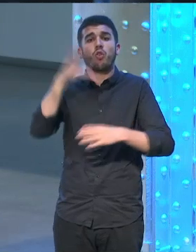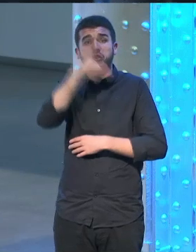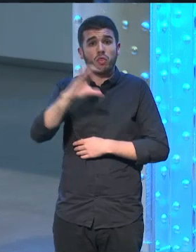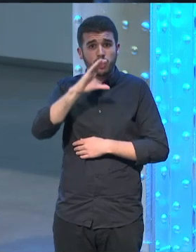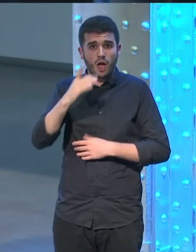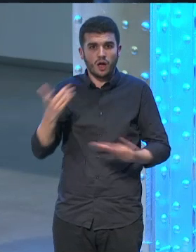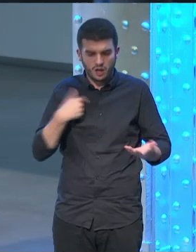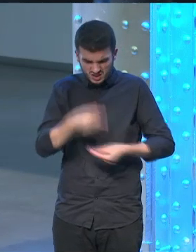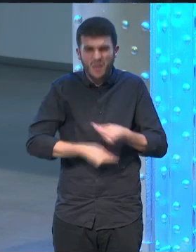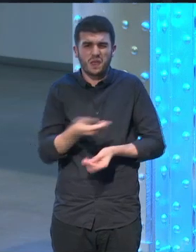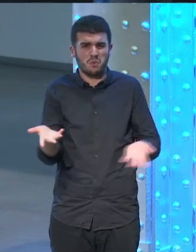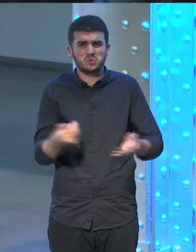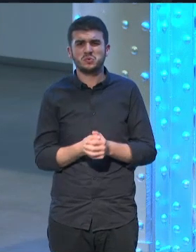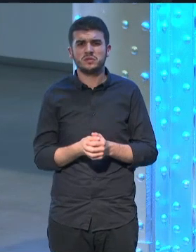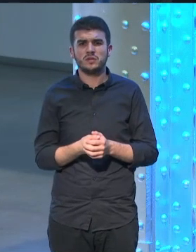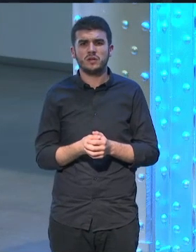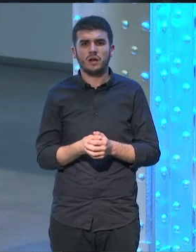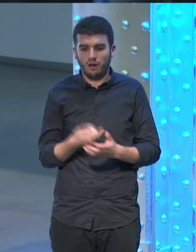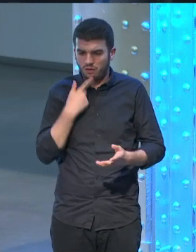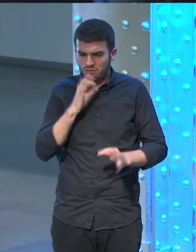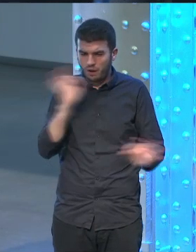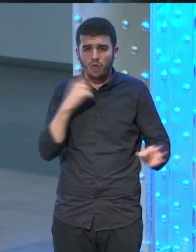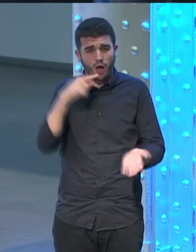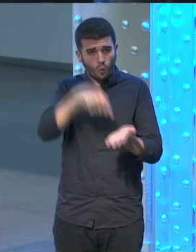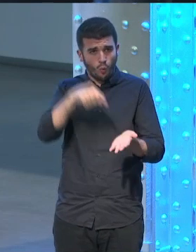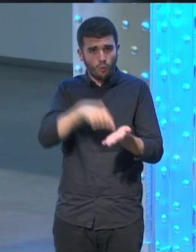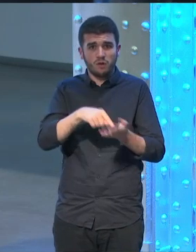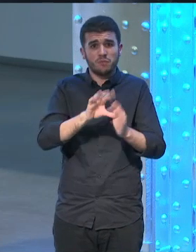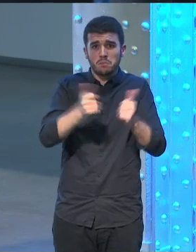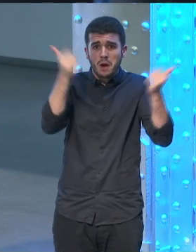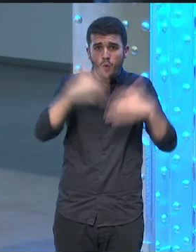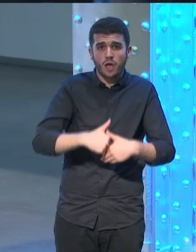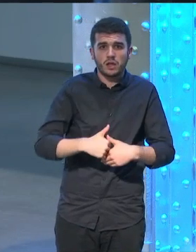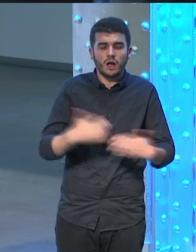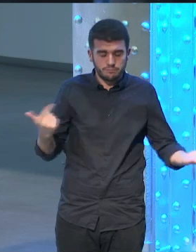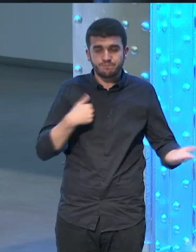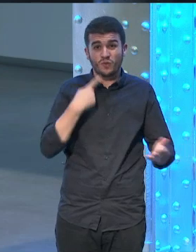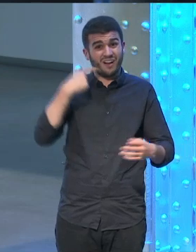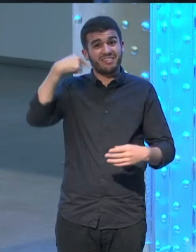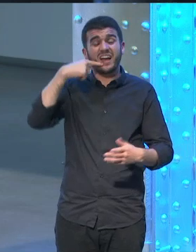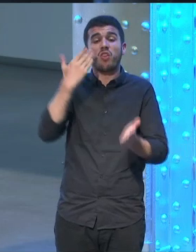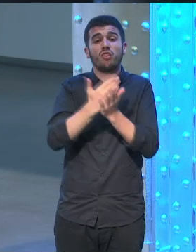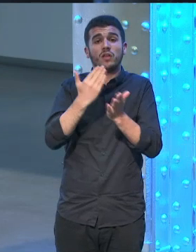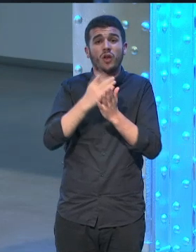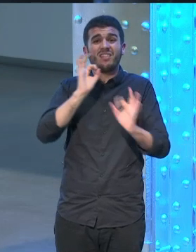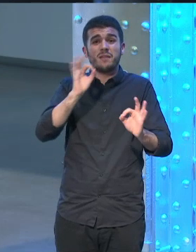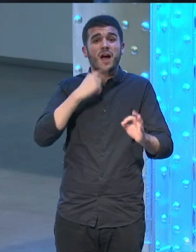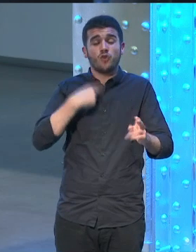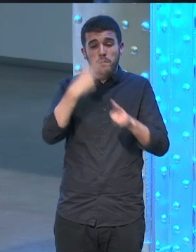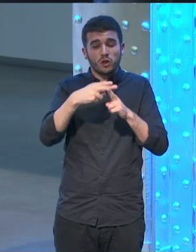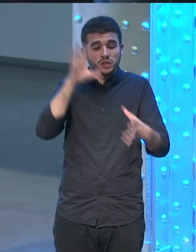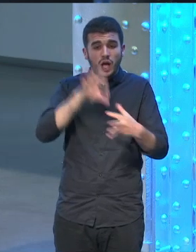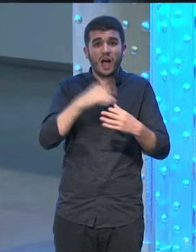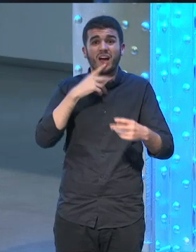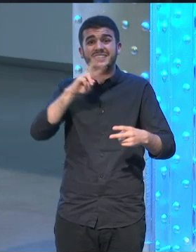¿qué estamos haciendo? ¿Qué tipo de enfoque? Nos estamos quejando. Yo estudio mi tesis doctoral en género y política, basada en la